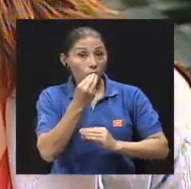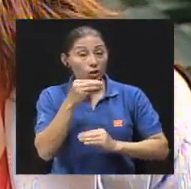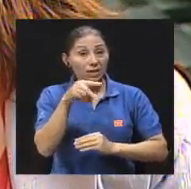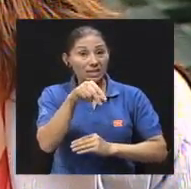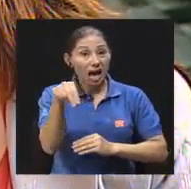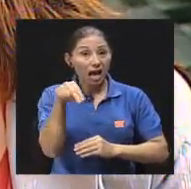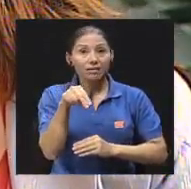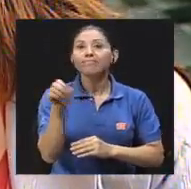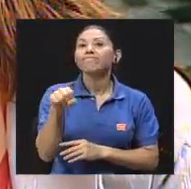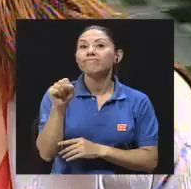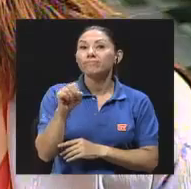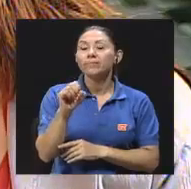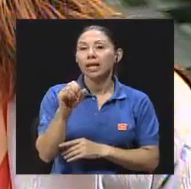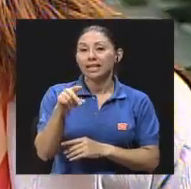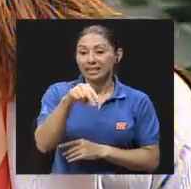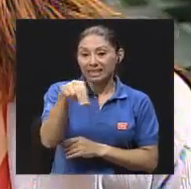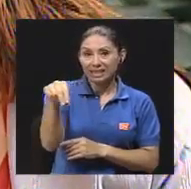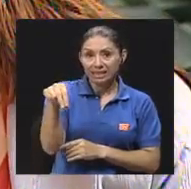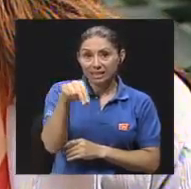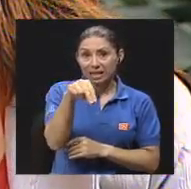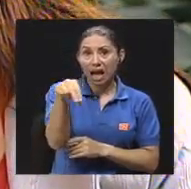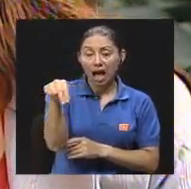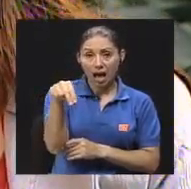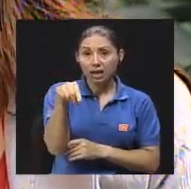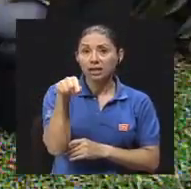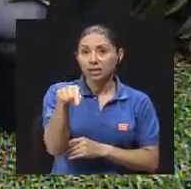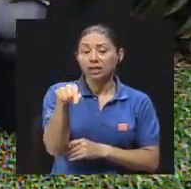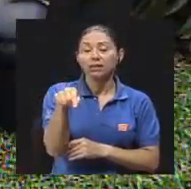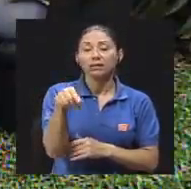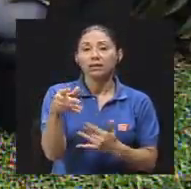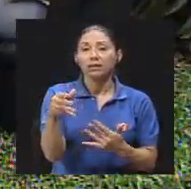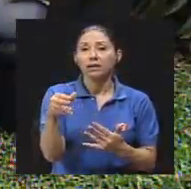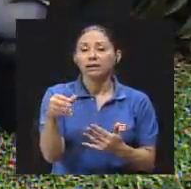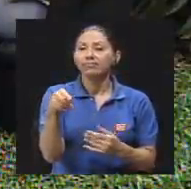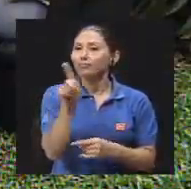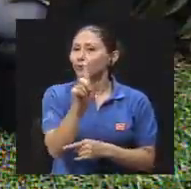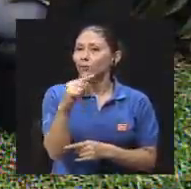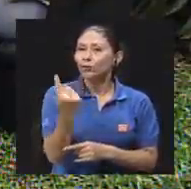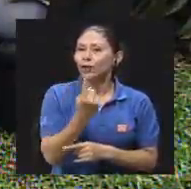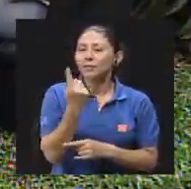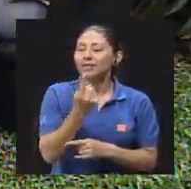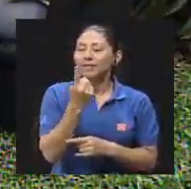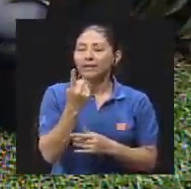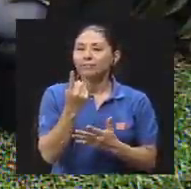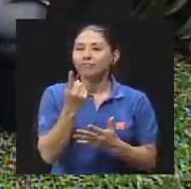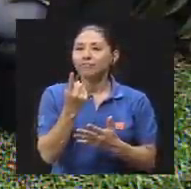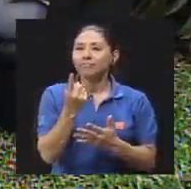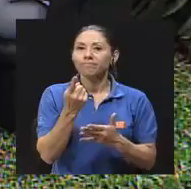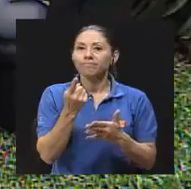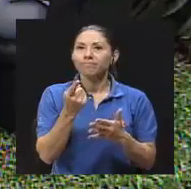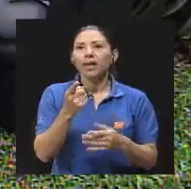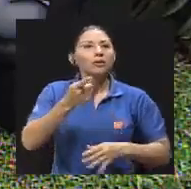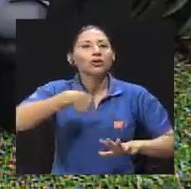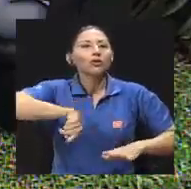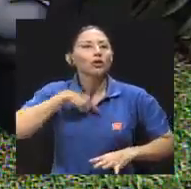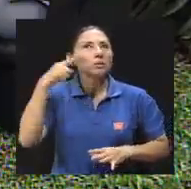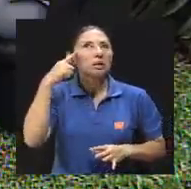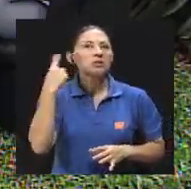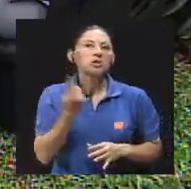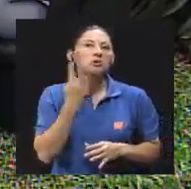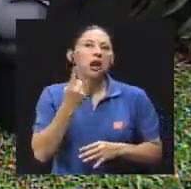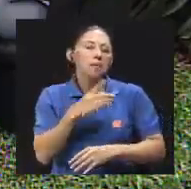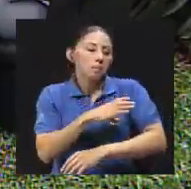es que la sal, que es cloruro de sodio, químicamente hablando, la sal no solamente afecta a la, las personas, pensamos solo